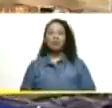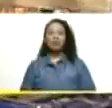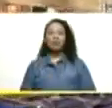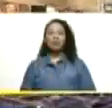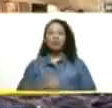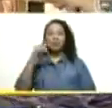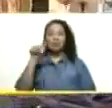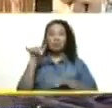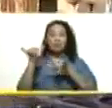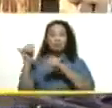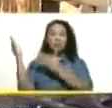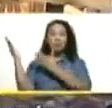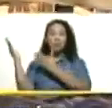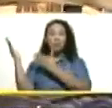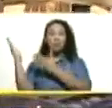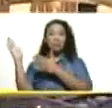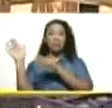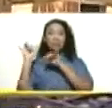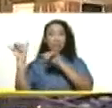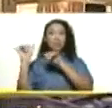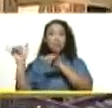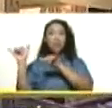Este mismo, es el mismo.